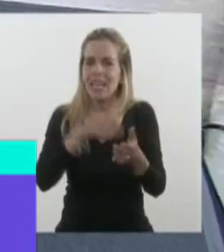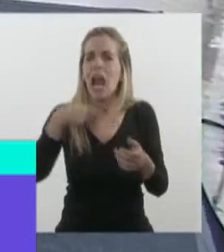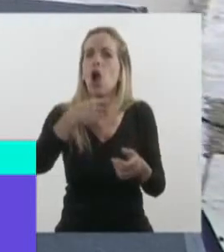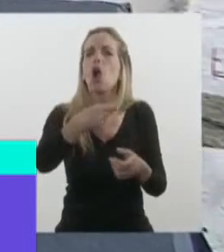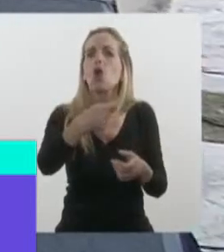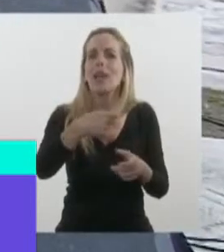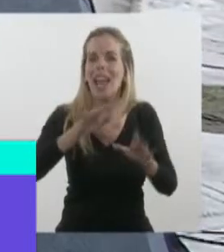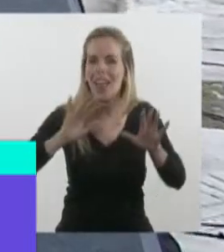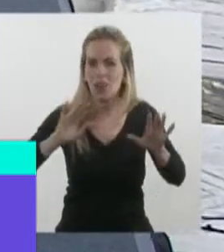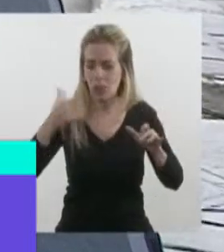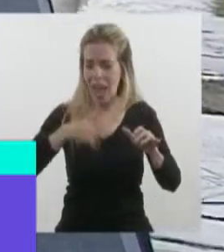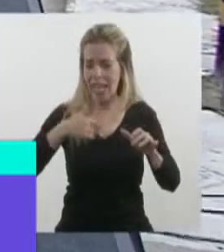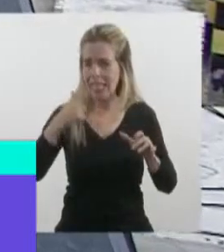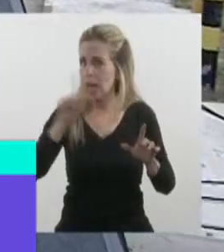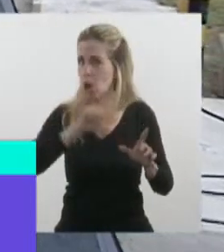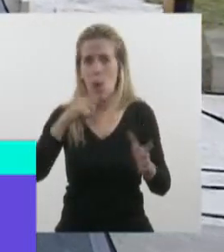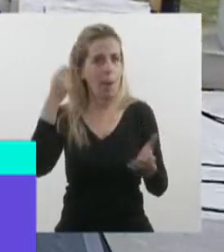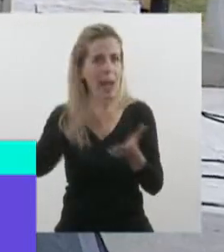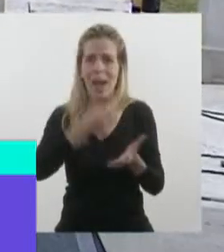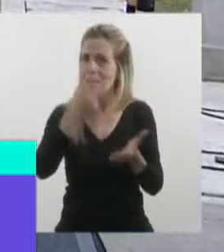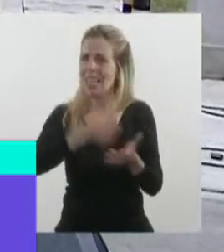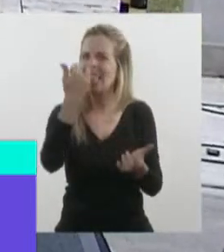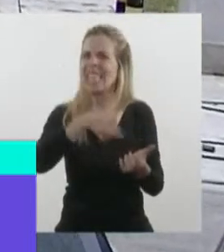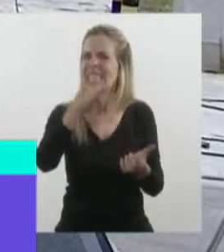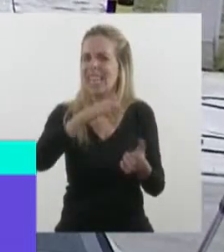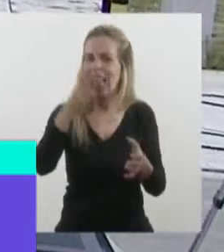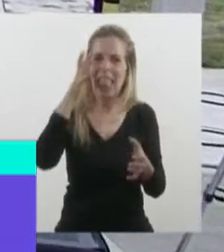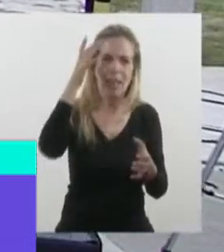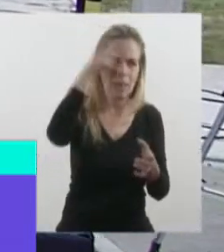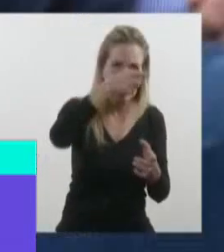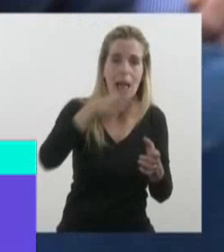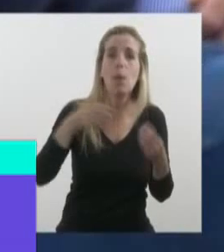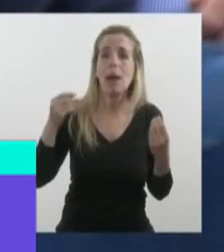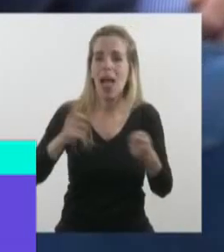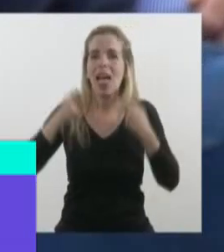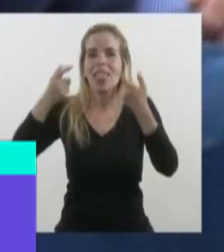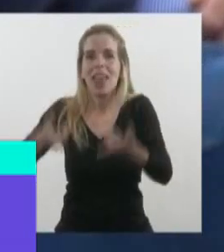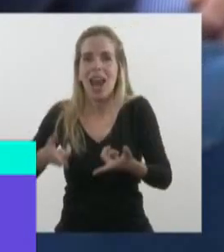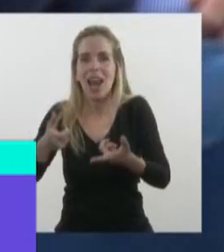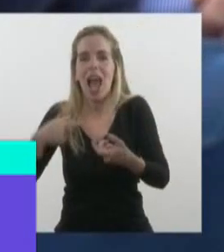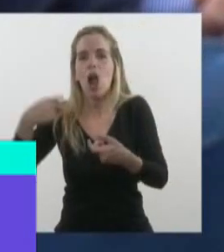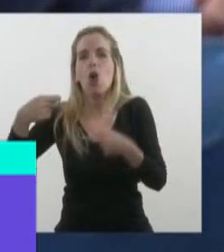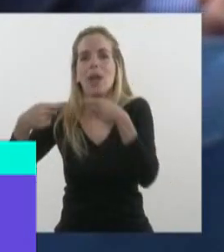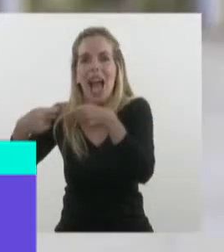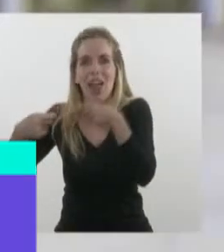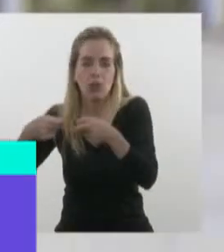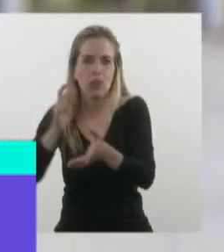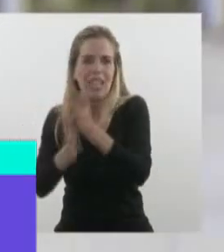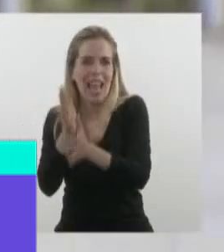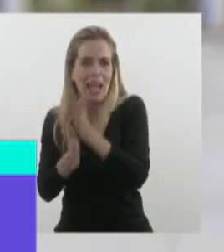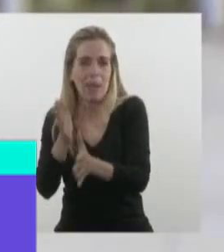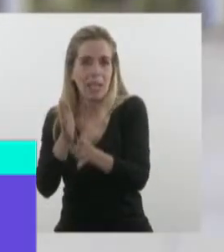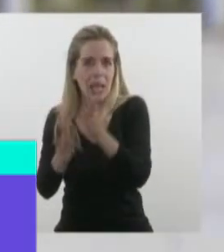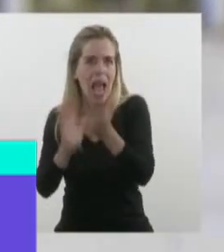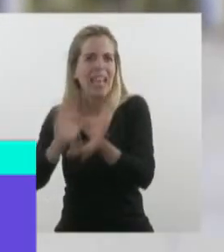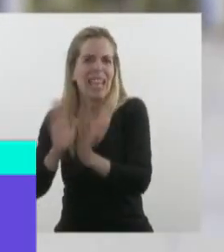pagar tasas de intereses exorbitantes y los jubilados tengan medicamentos gratis. Y todos empezaron a hacer cuentas: qué barbaridad, cómo está